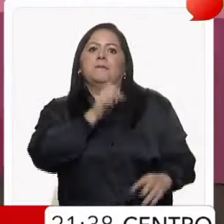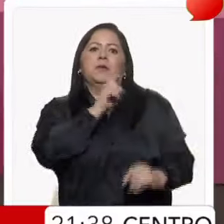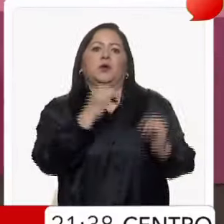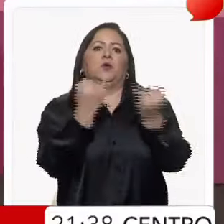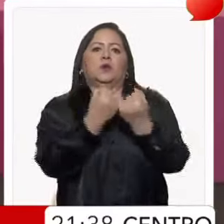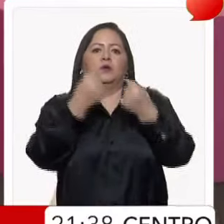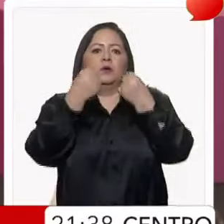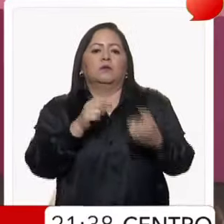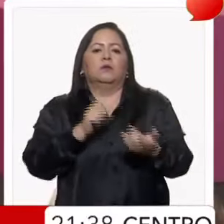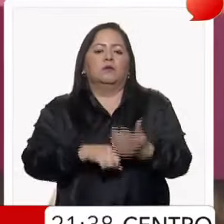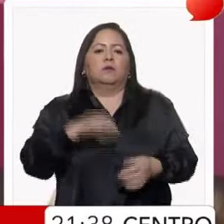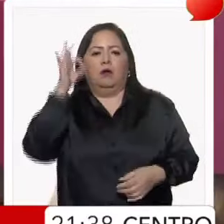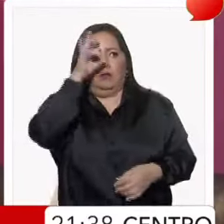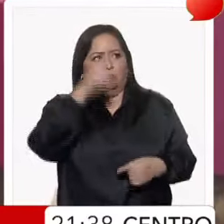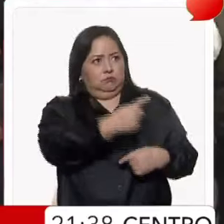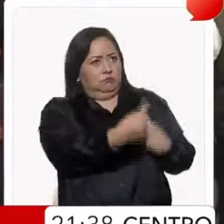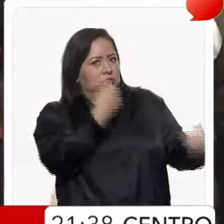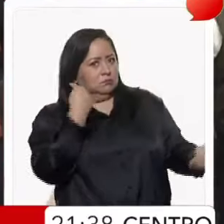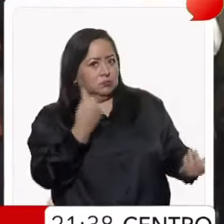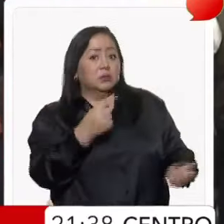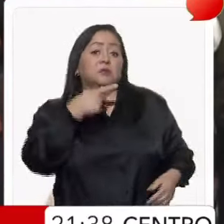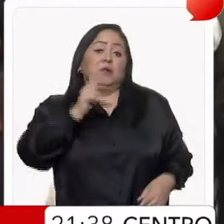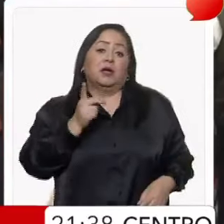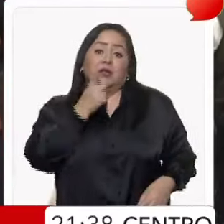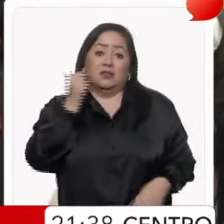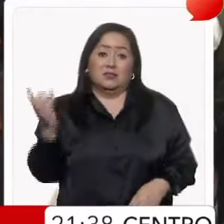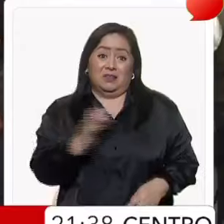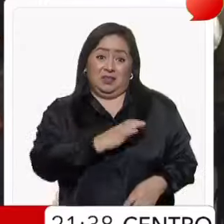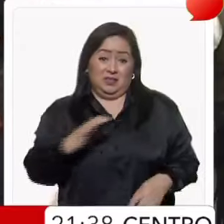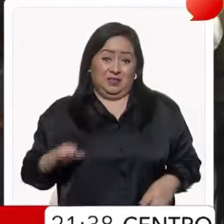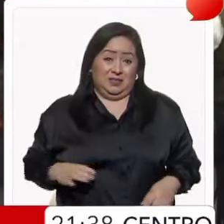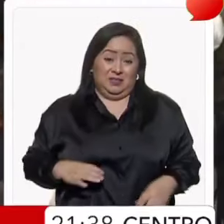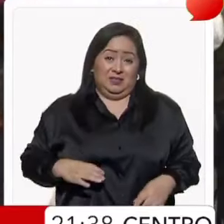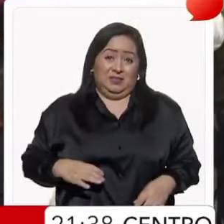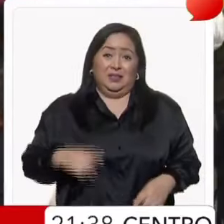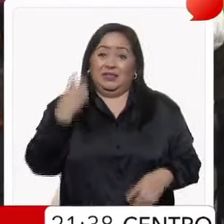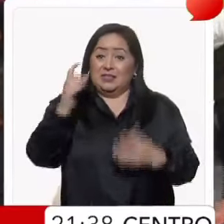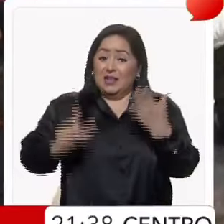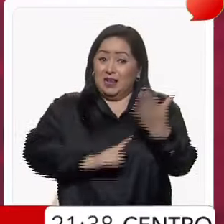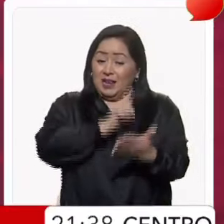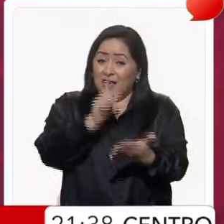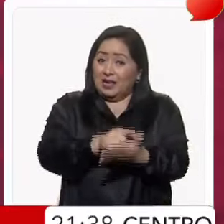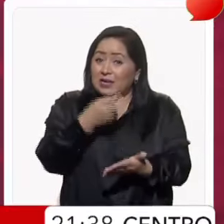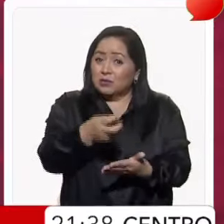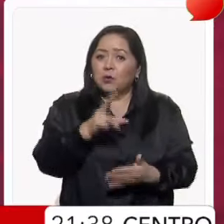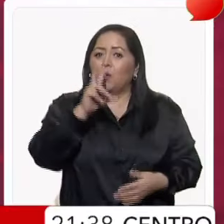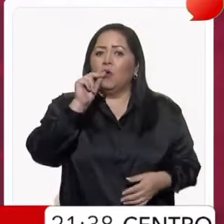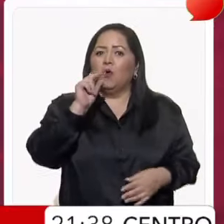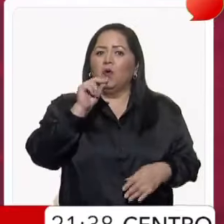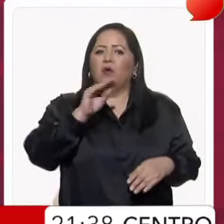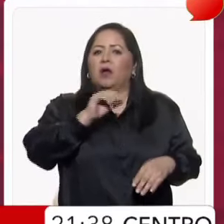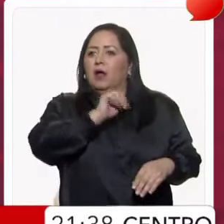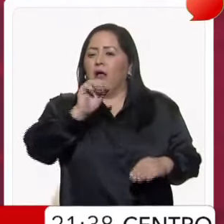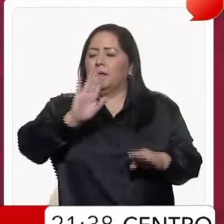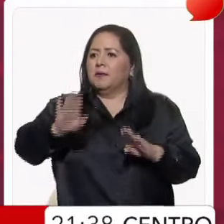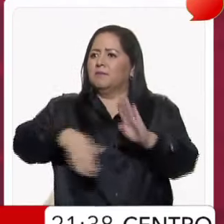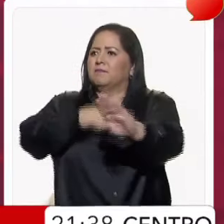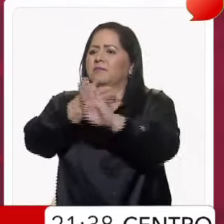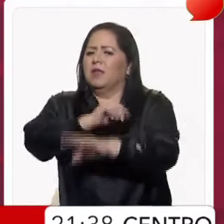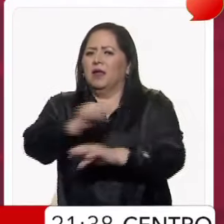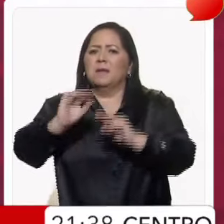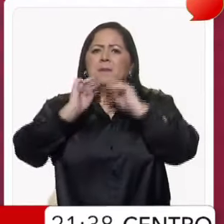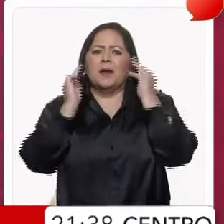modelo de seguridad de Felipe Calderón. Según la candidata opositora, aplicar la ley no significa disparar contra los